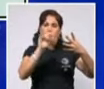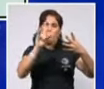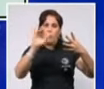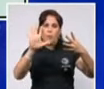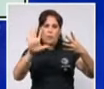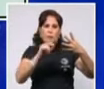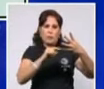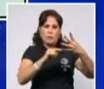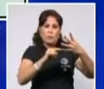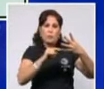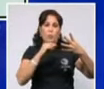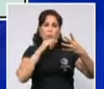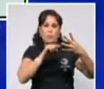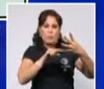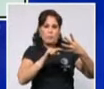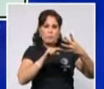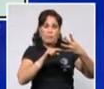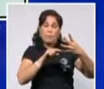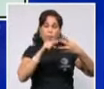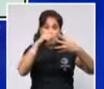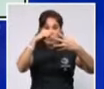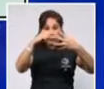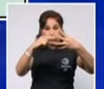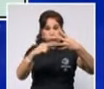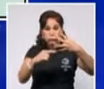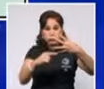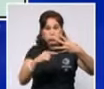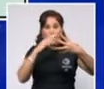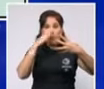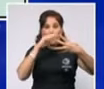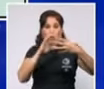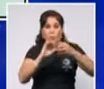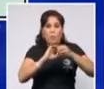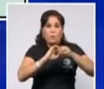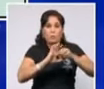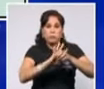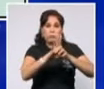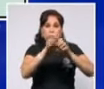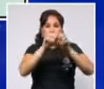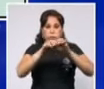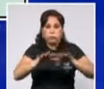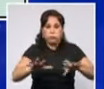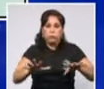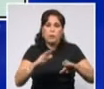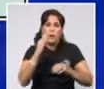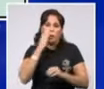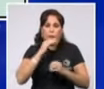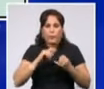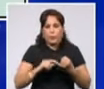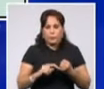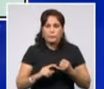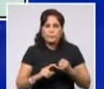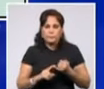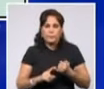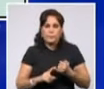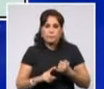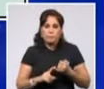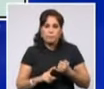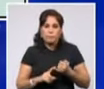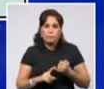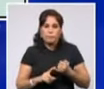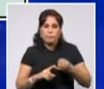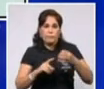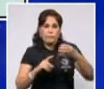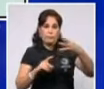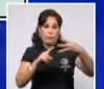1.109.595 casos. Estos son los cuatro países con una mayor tasa de incidencia en